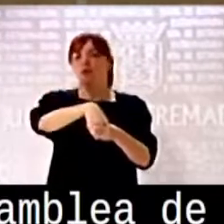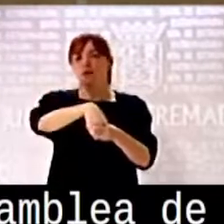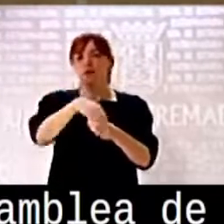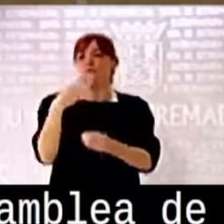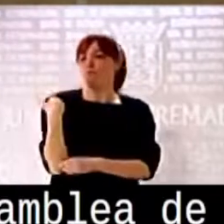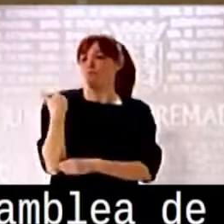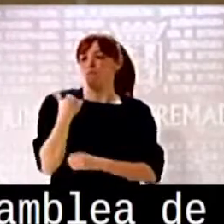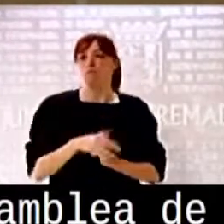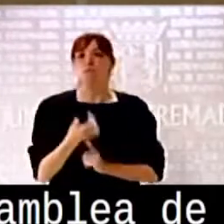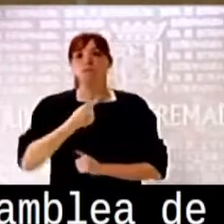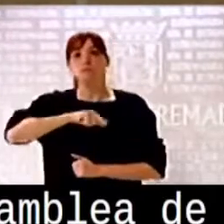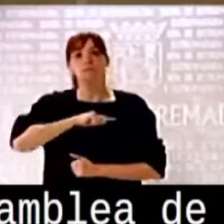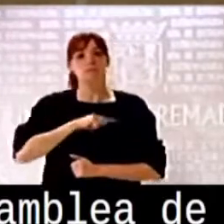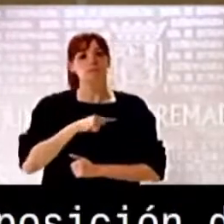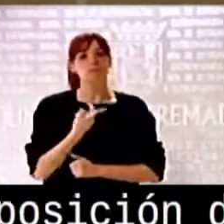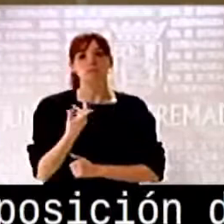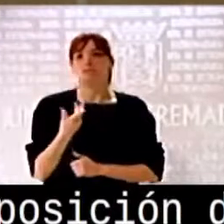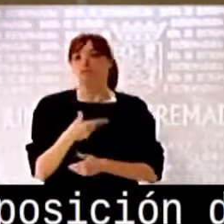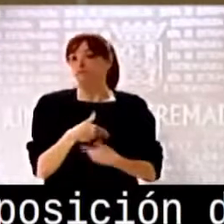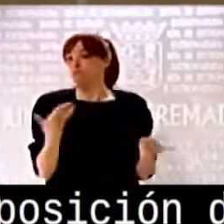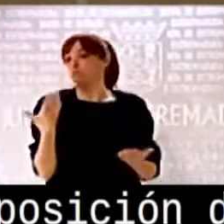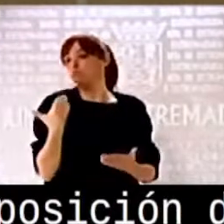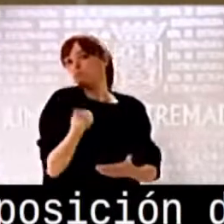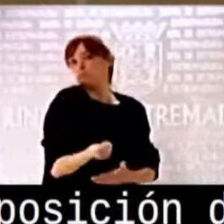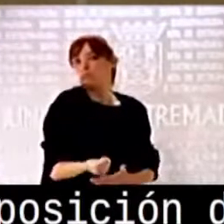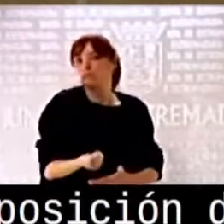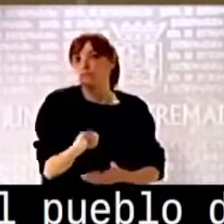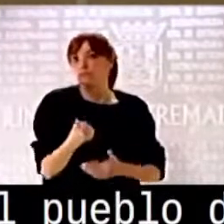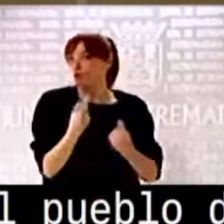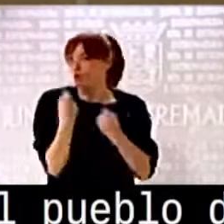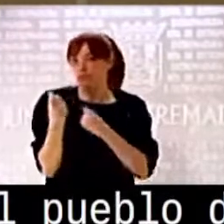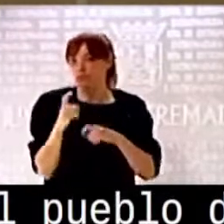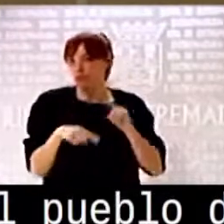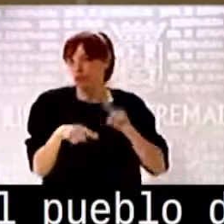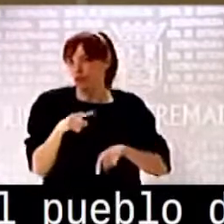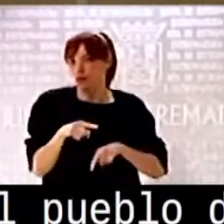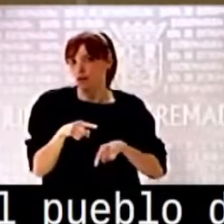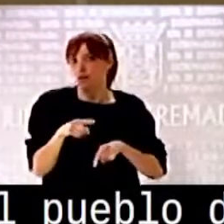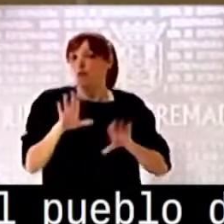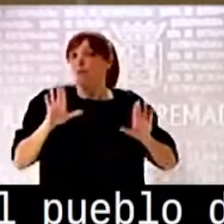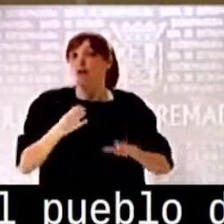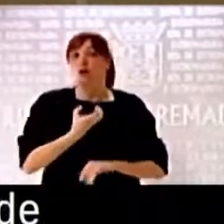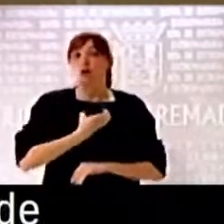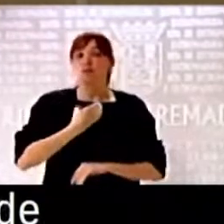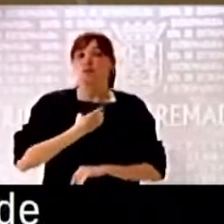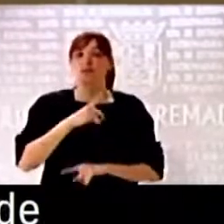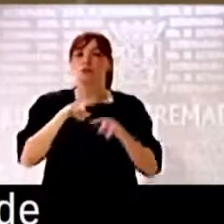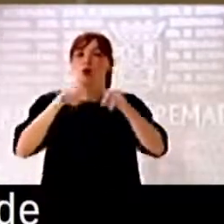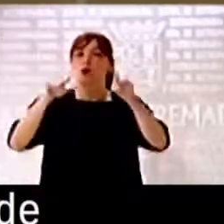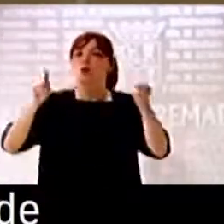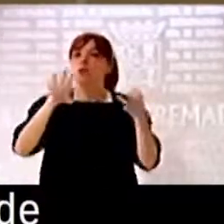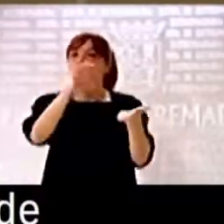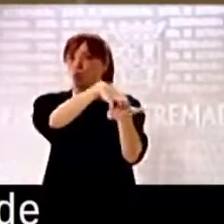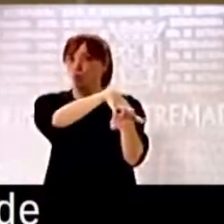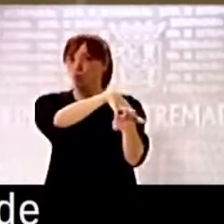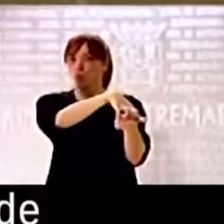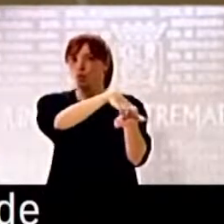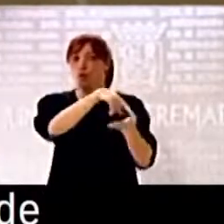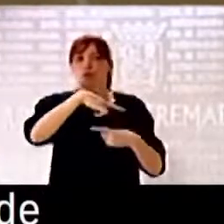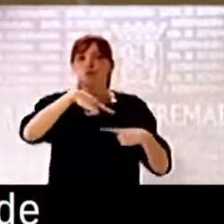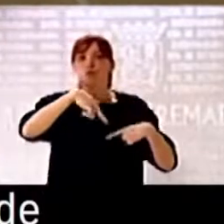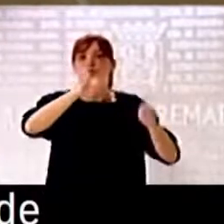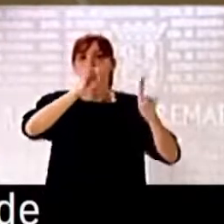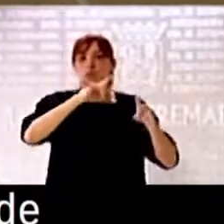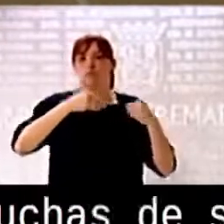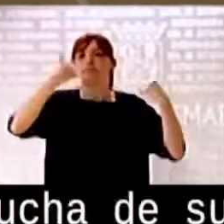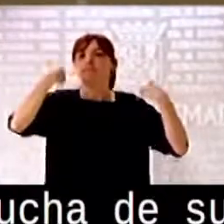Nosotros estamos a disposición del pueblo de Alburquerque, pero el Ayuntamiento de Alburquerque, que es el que tiene